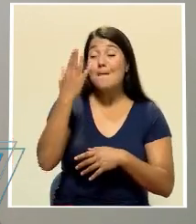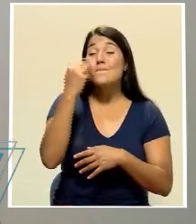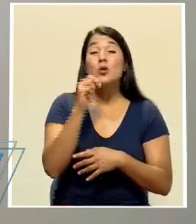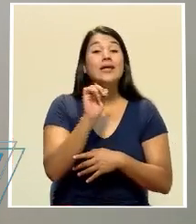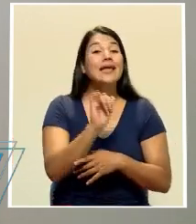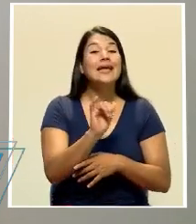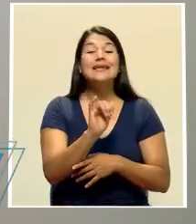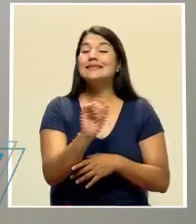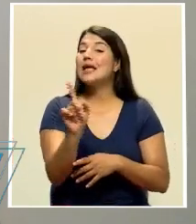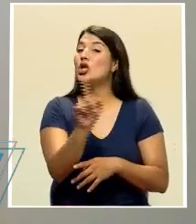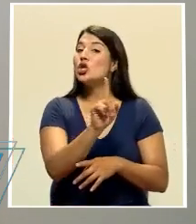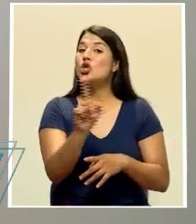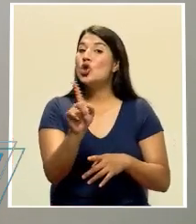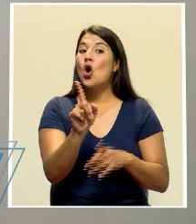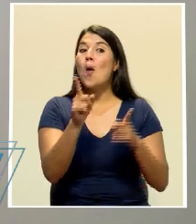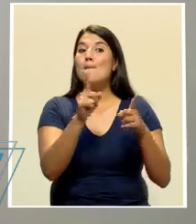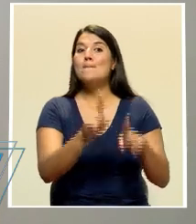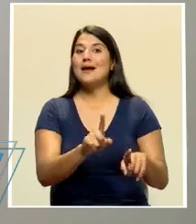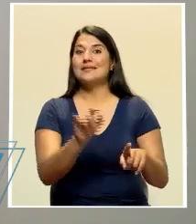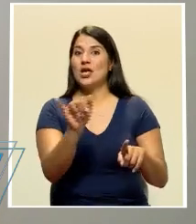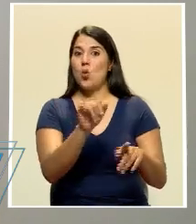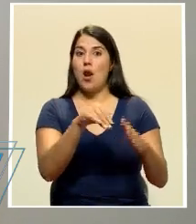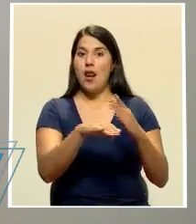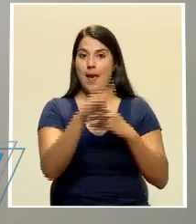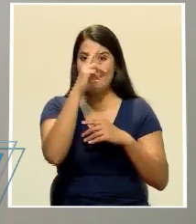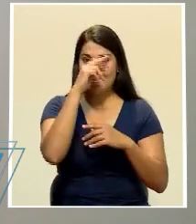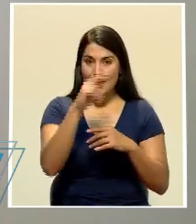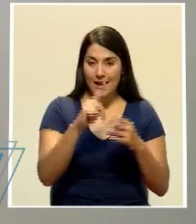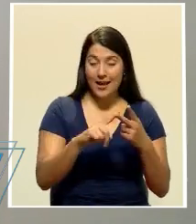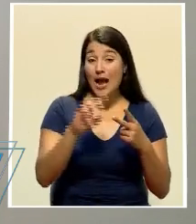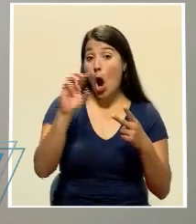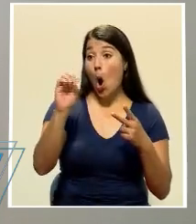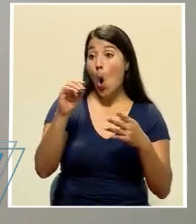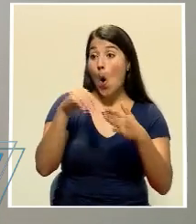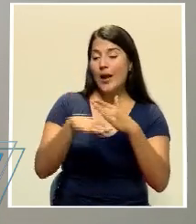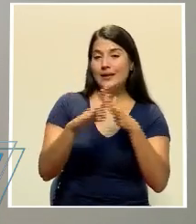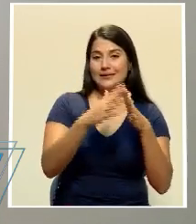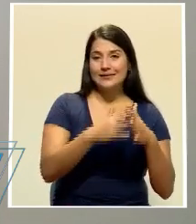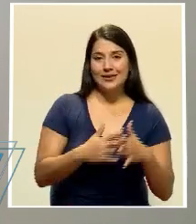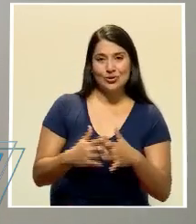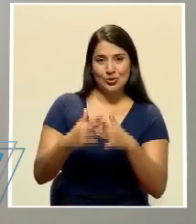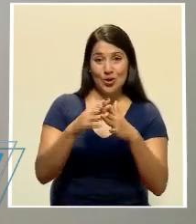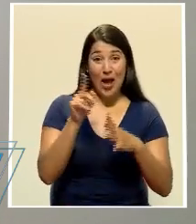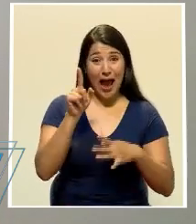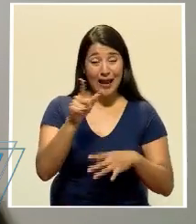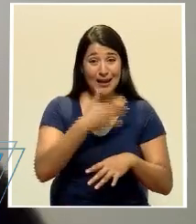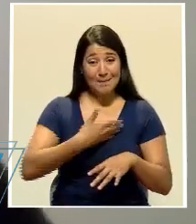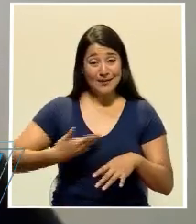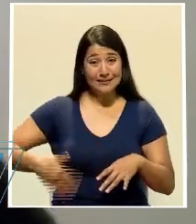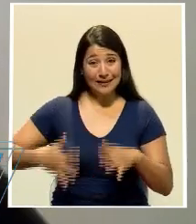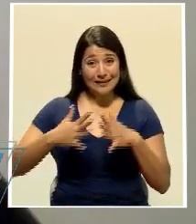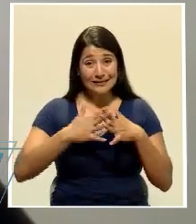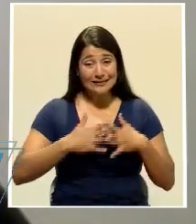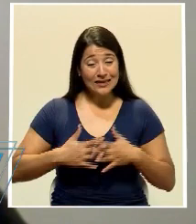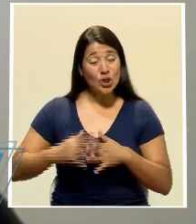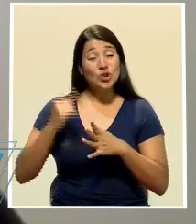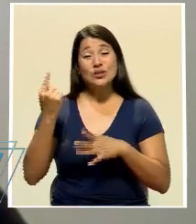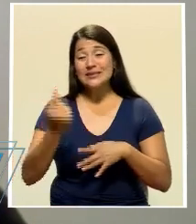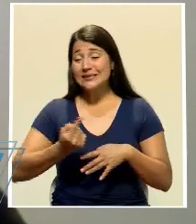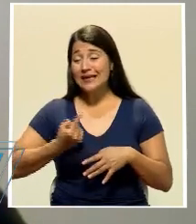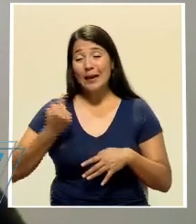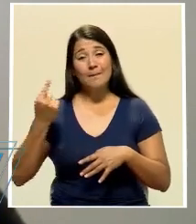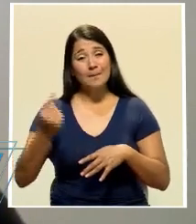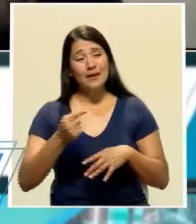circunstancia que se vive en México, no es la circunstancia que se vive en Estados Unidos, donde el presidente Donald Trump continuamente